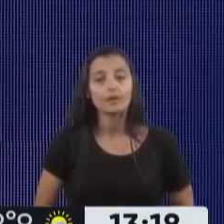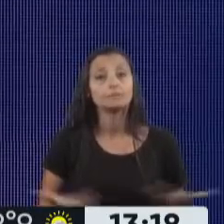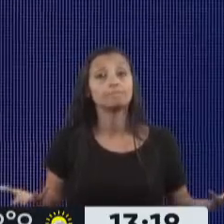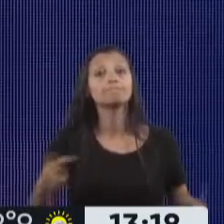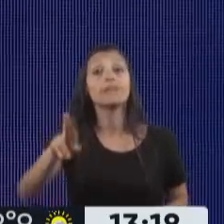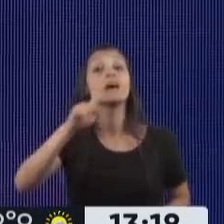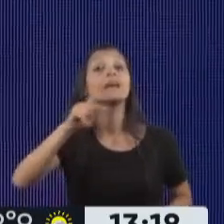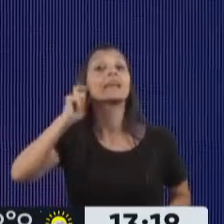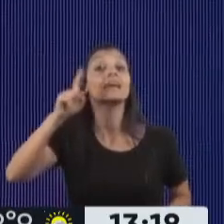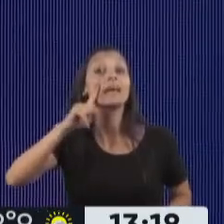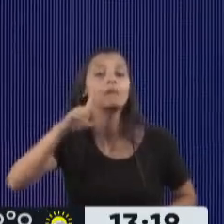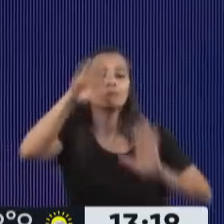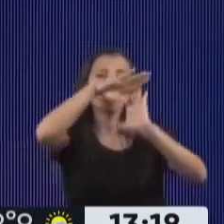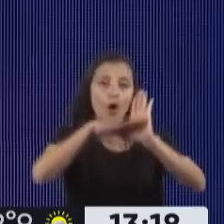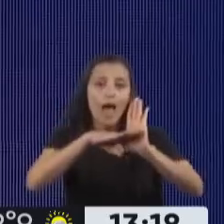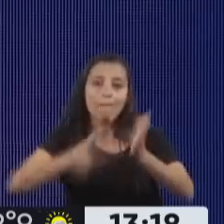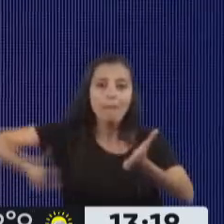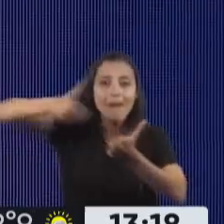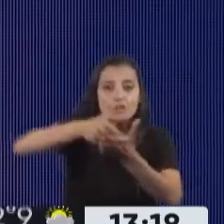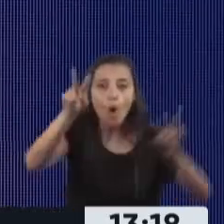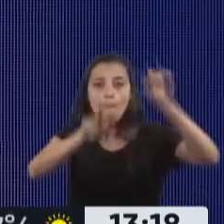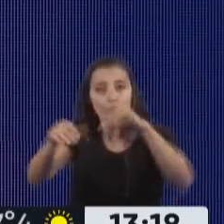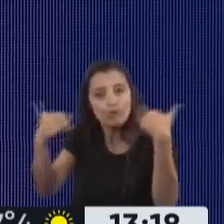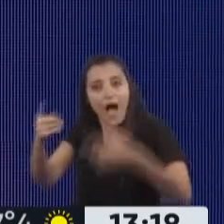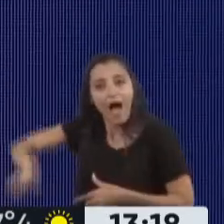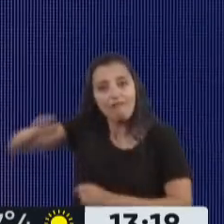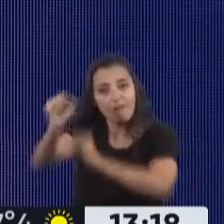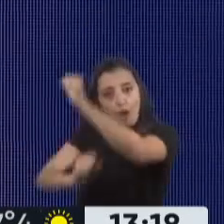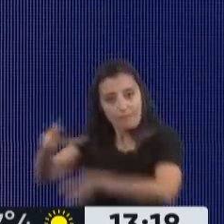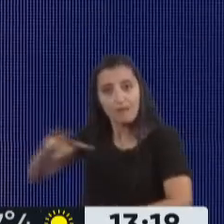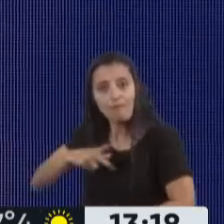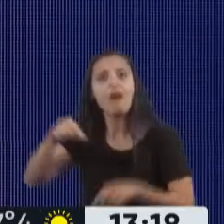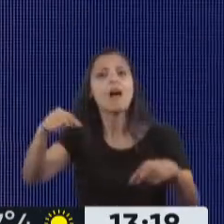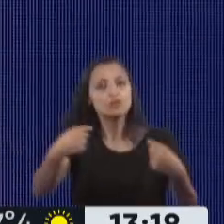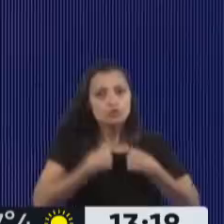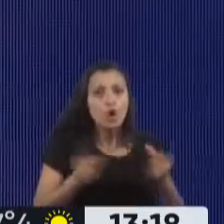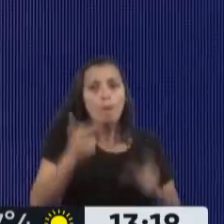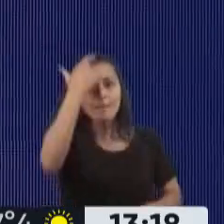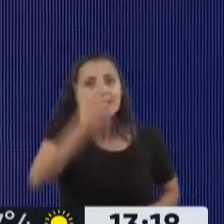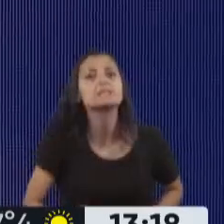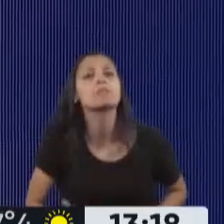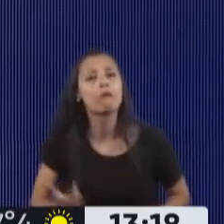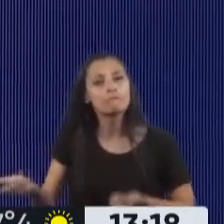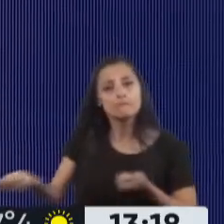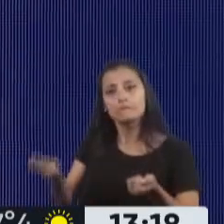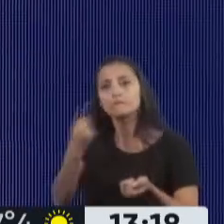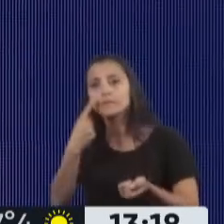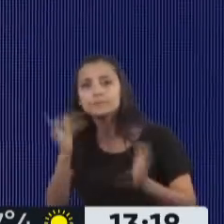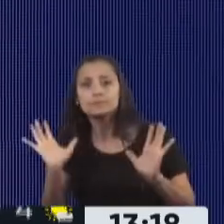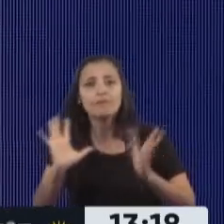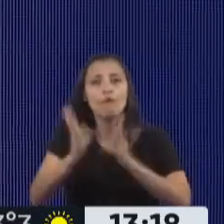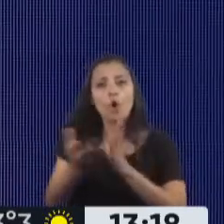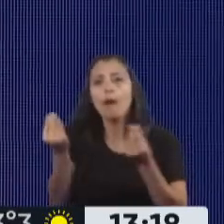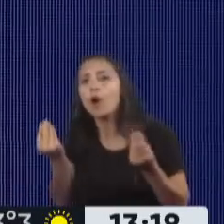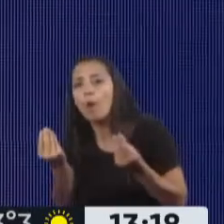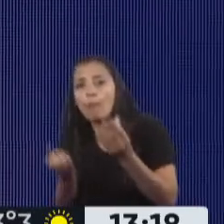el RIGI, ahí yo tomé participación activa en el